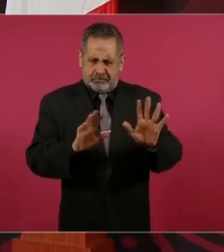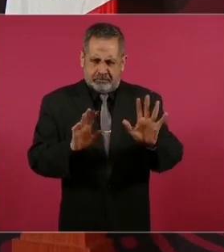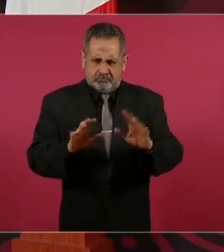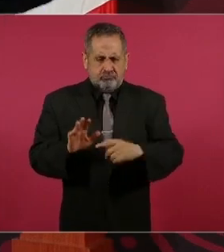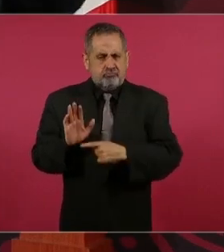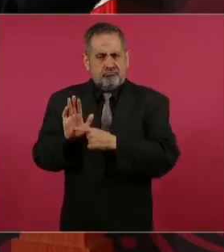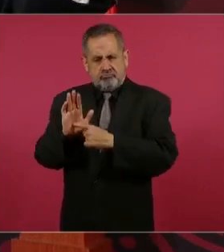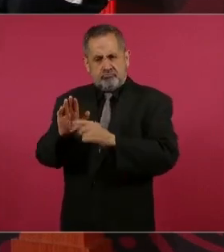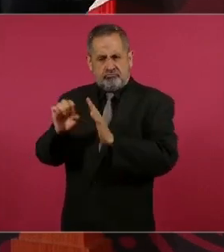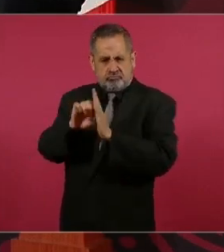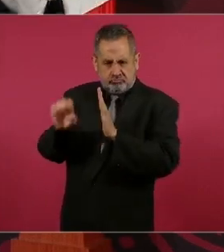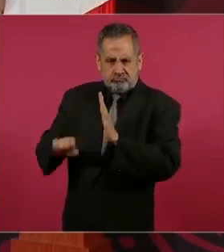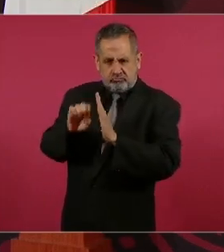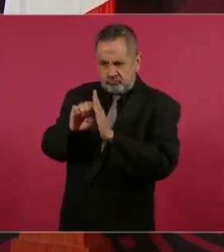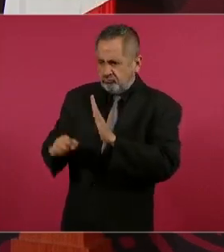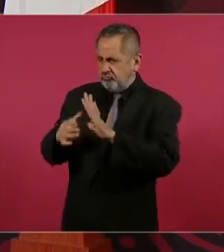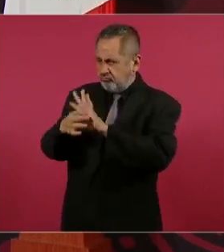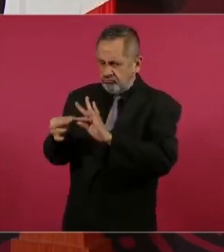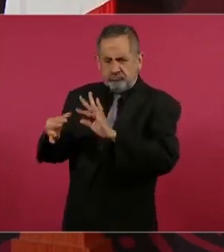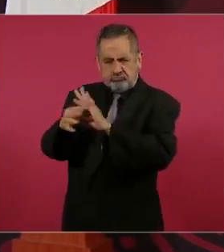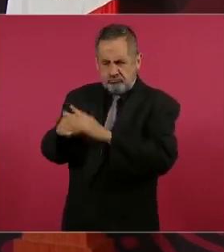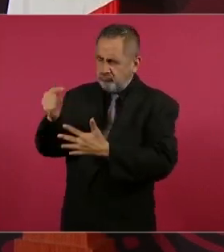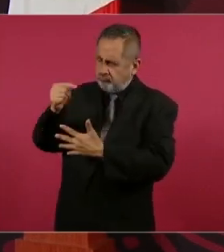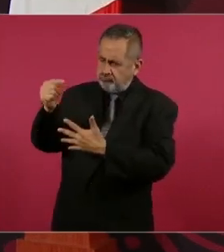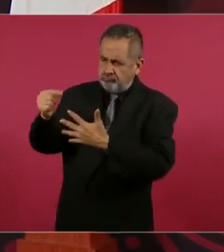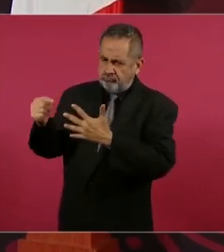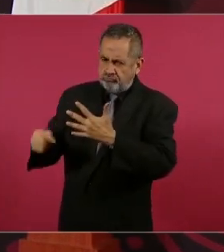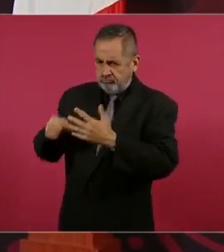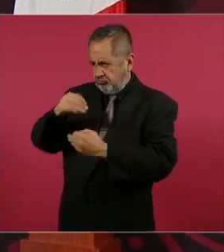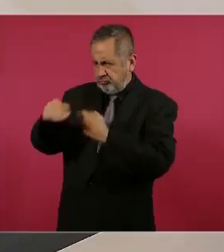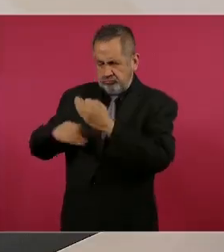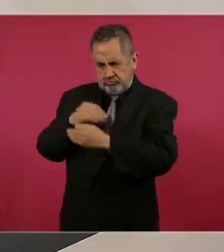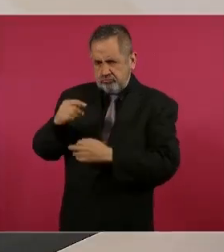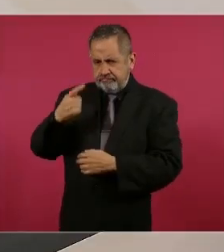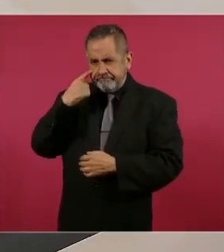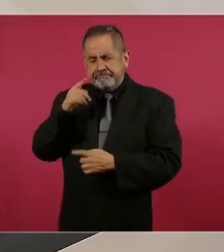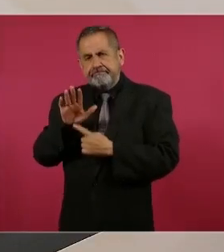es nada más ponerles un ejemplo a todos.